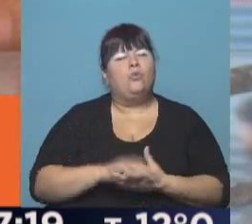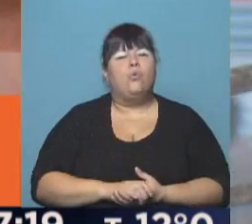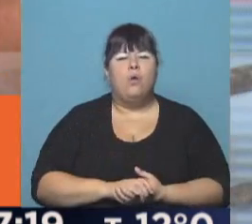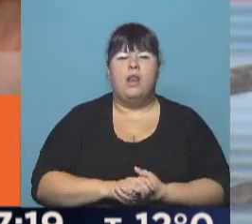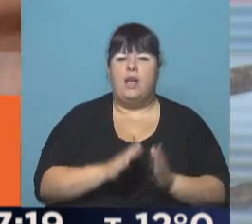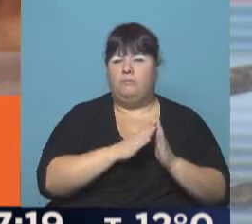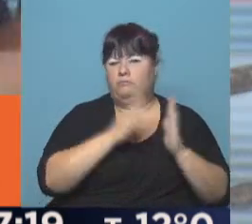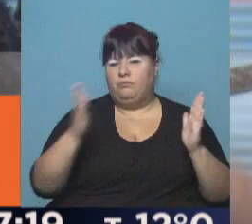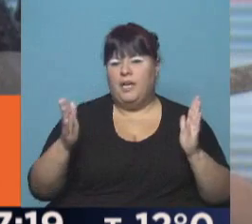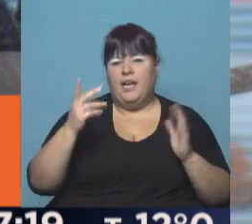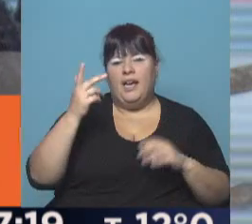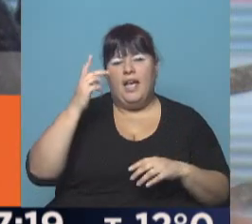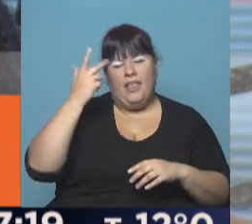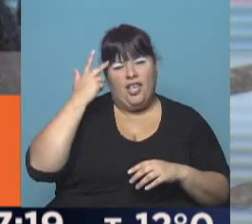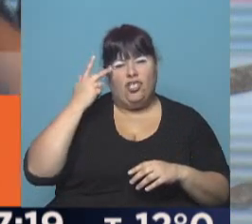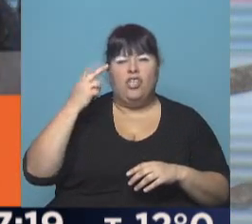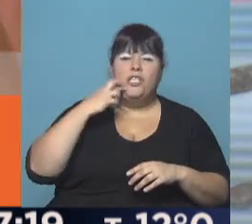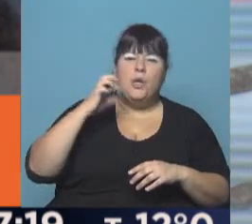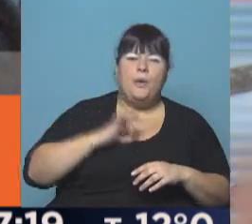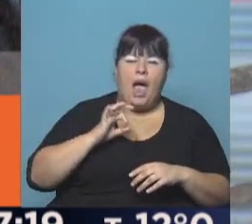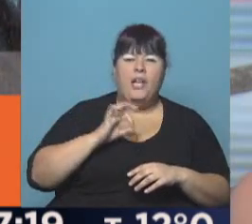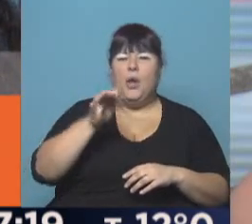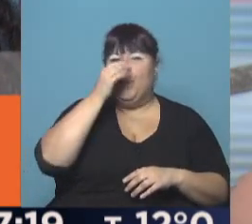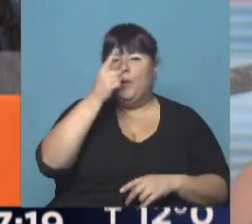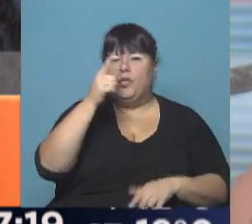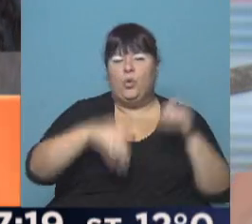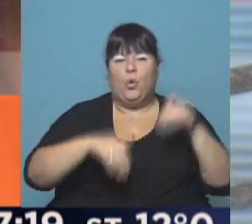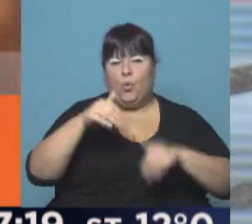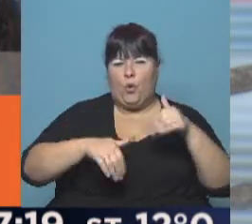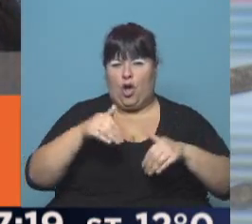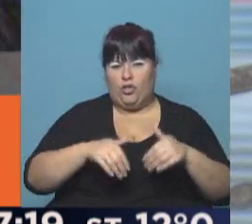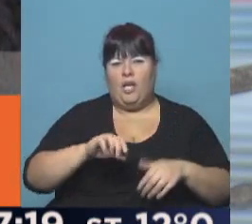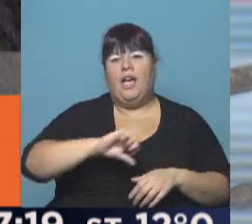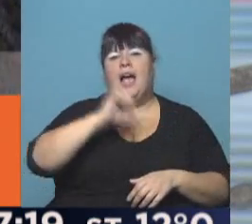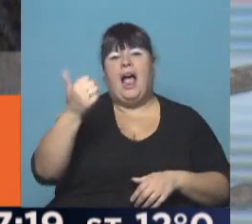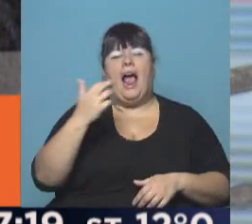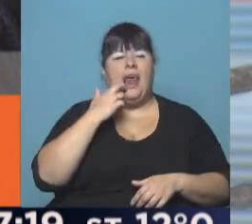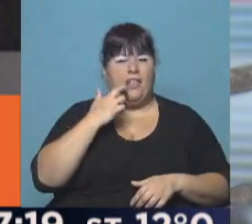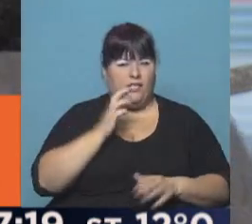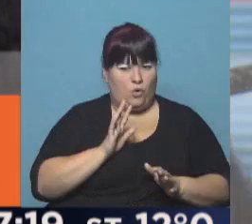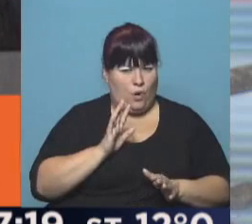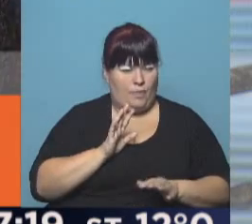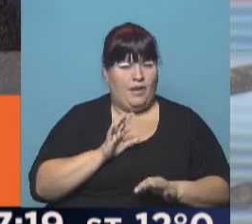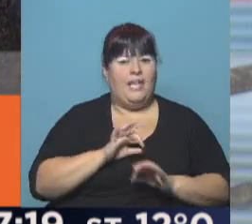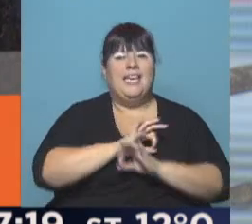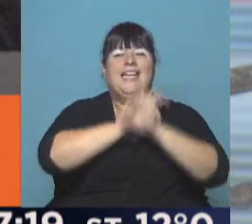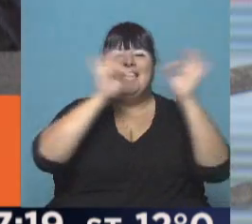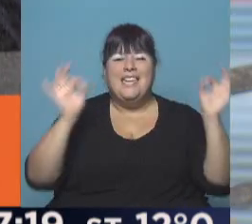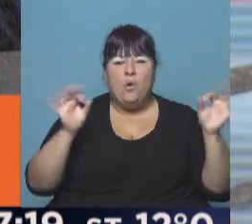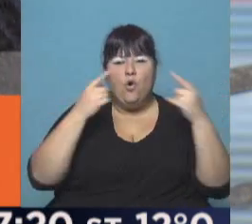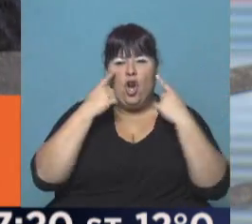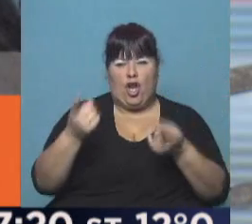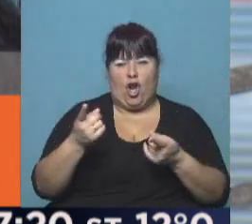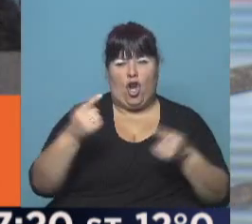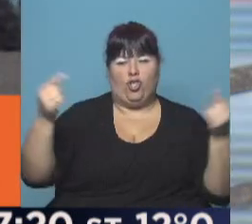en estos 18 años, 19 años, 21 elecciones. Ganó 19. Ni una de esas fue reconocida